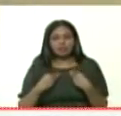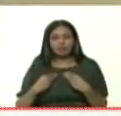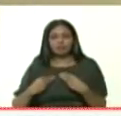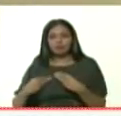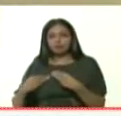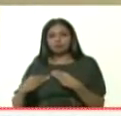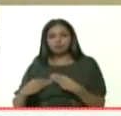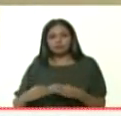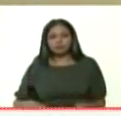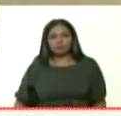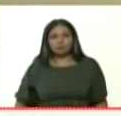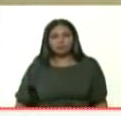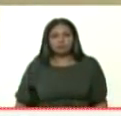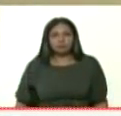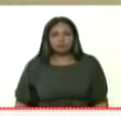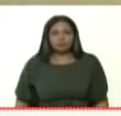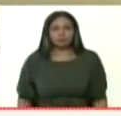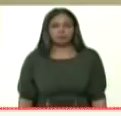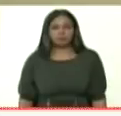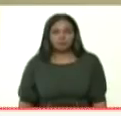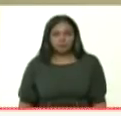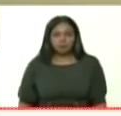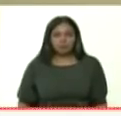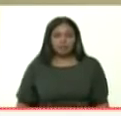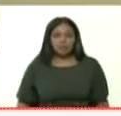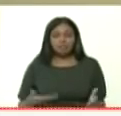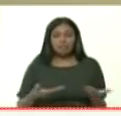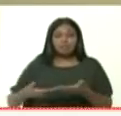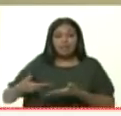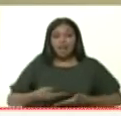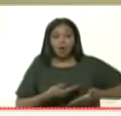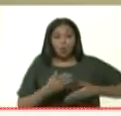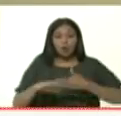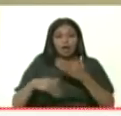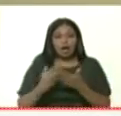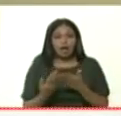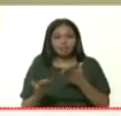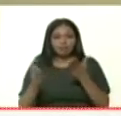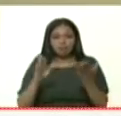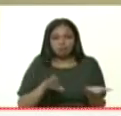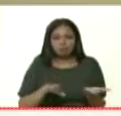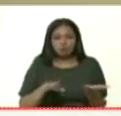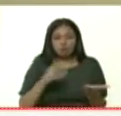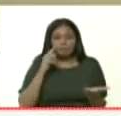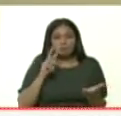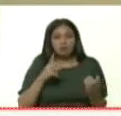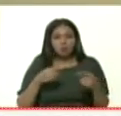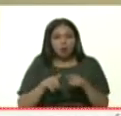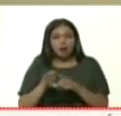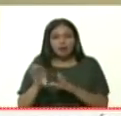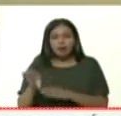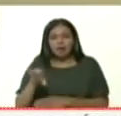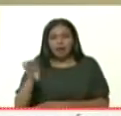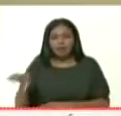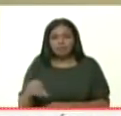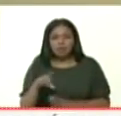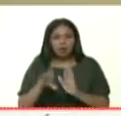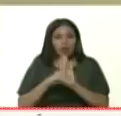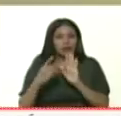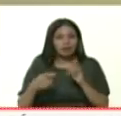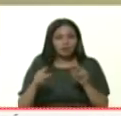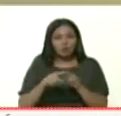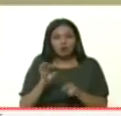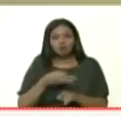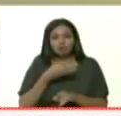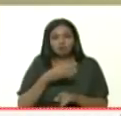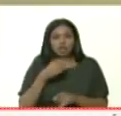Desde la cuna a la tumba, dice alguien por ahí. Medir bien qué hace el Estado, qué hacen las leyes, qué hace la sociedad,